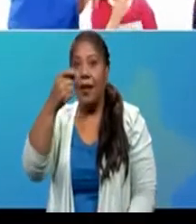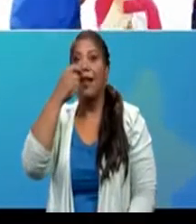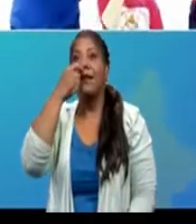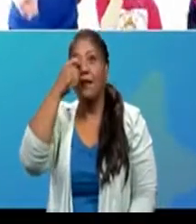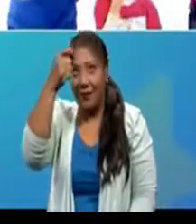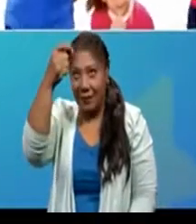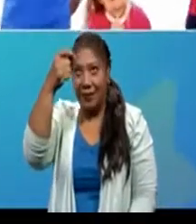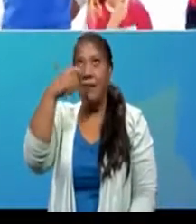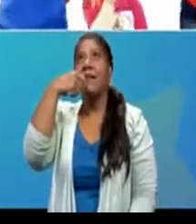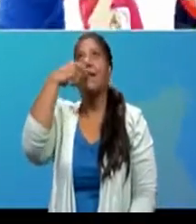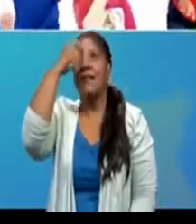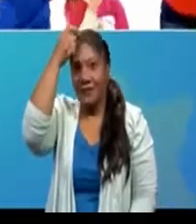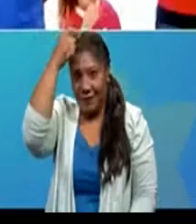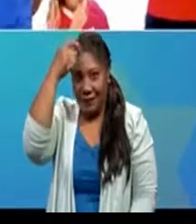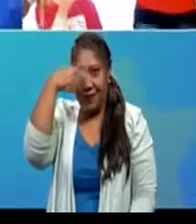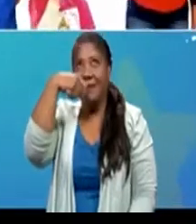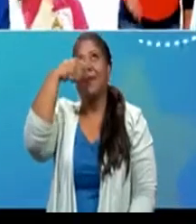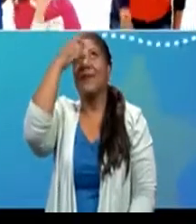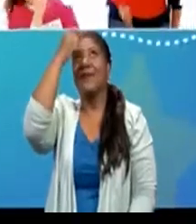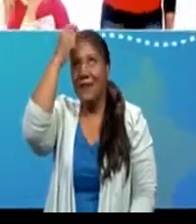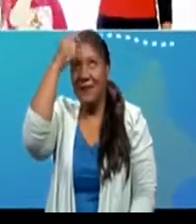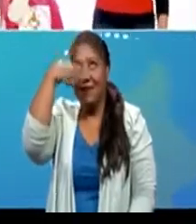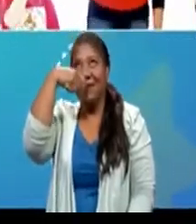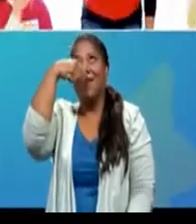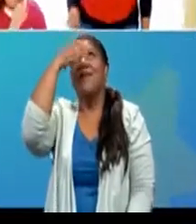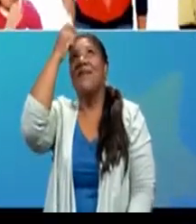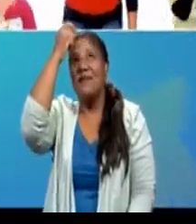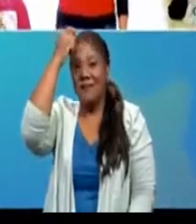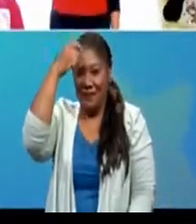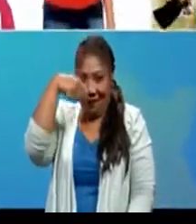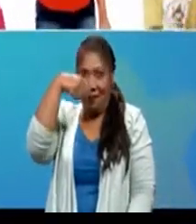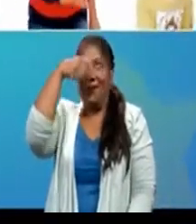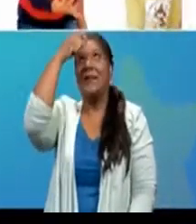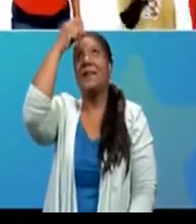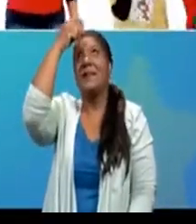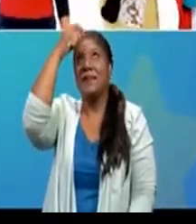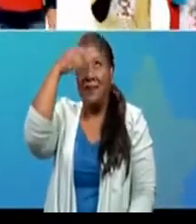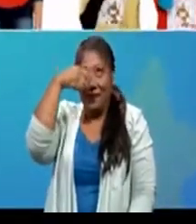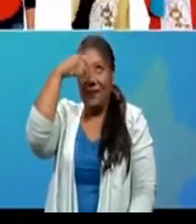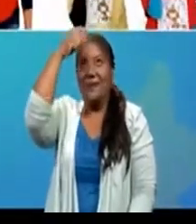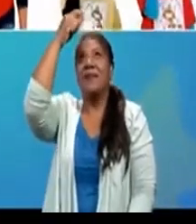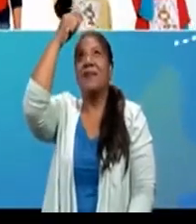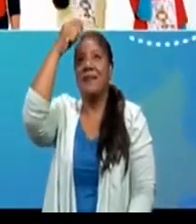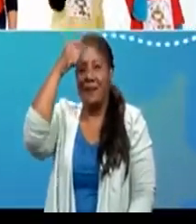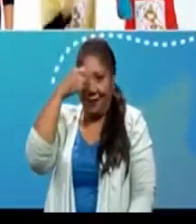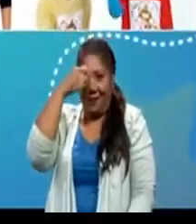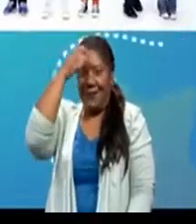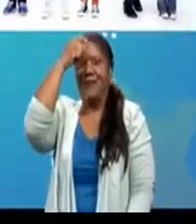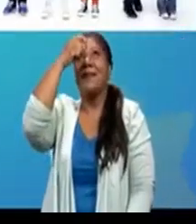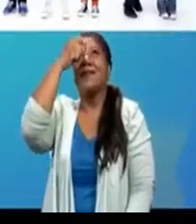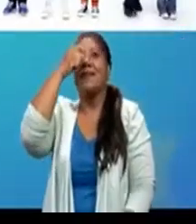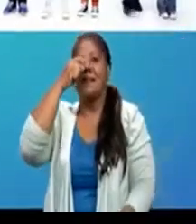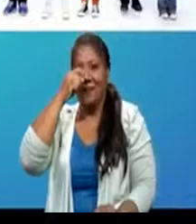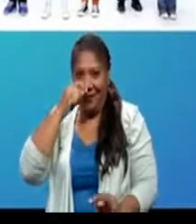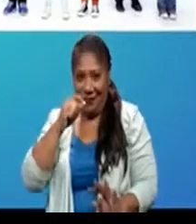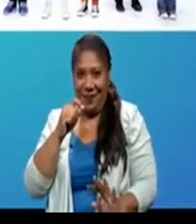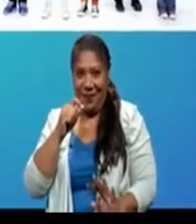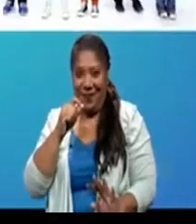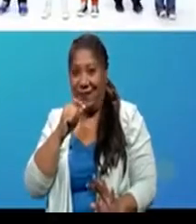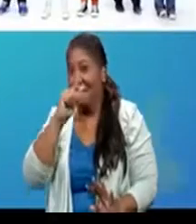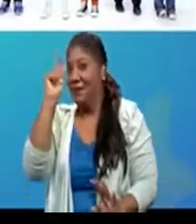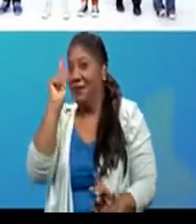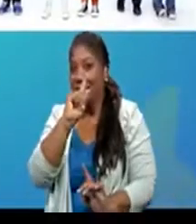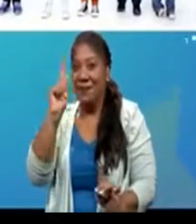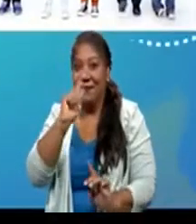Jala de la tiritita, tiritita, tiritita. Jala de la tiritita, ya no la jales más. Ya